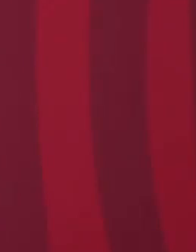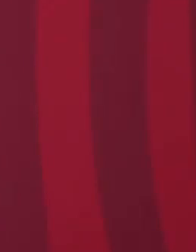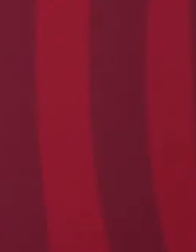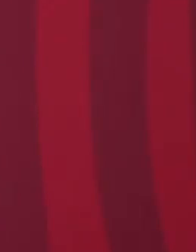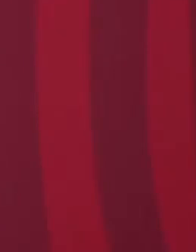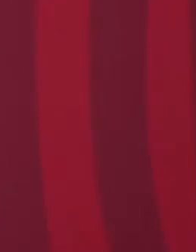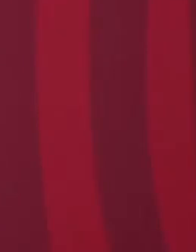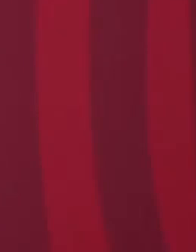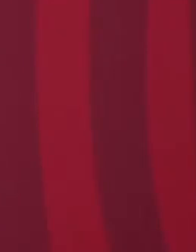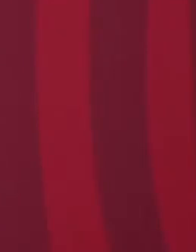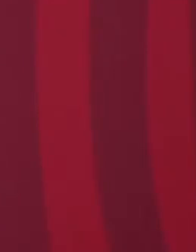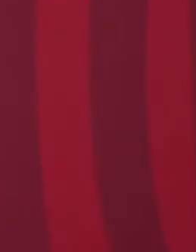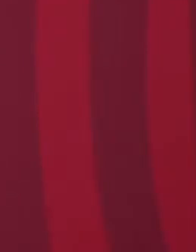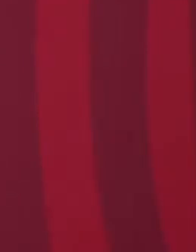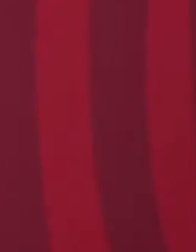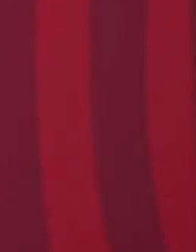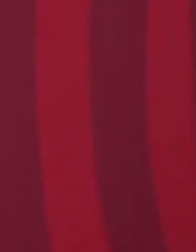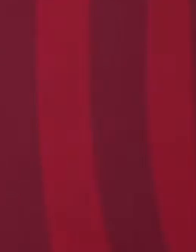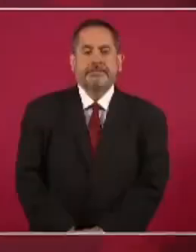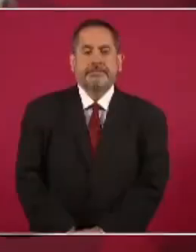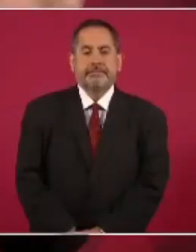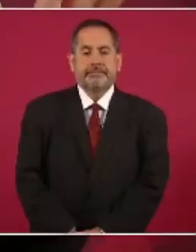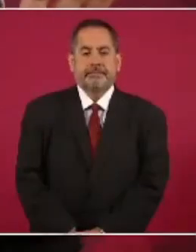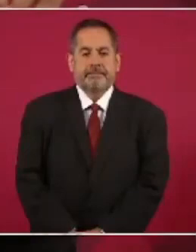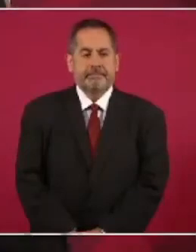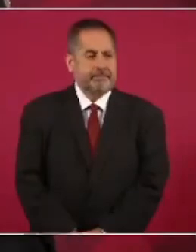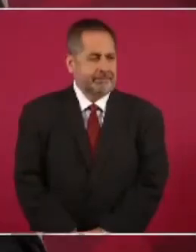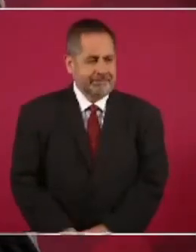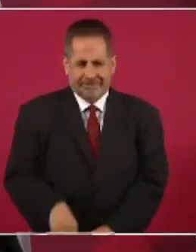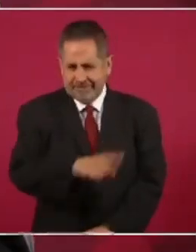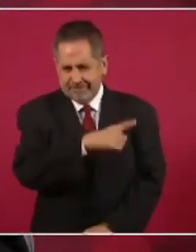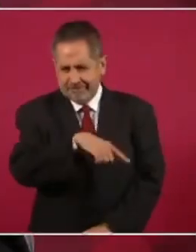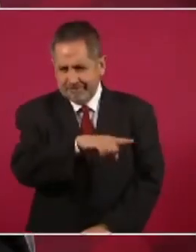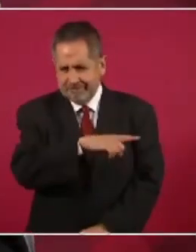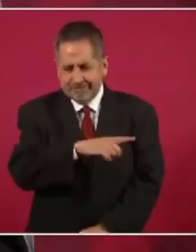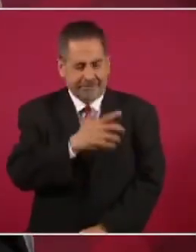hipocresía. Todo eso se les olvidó.